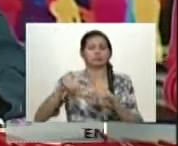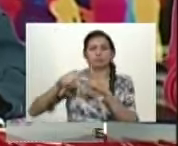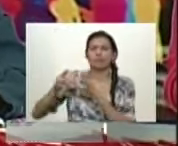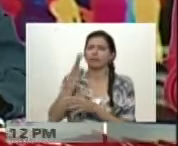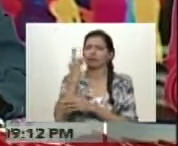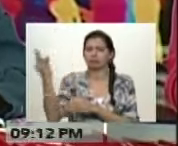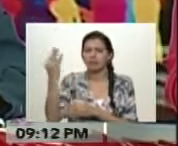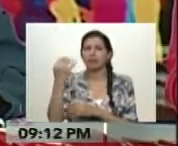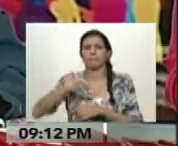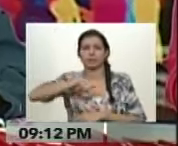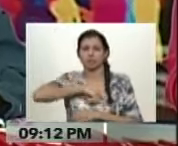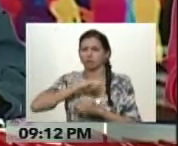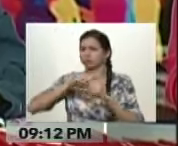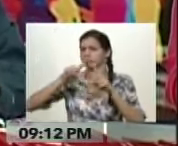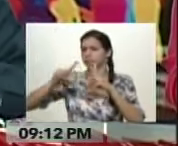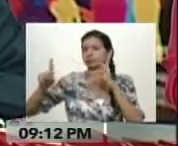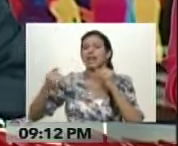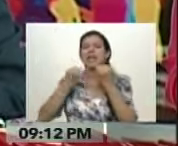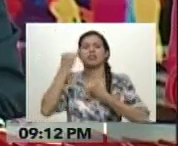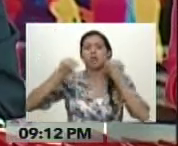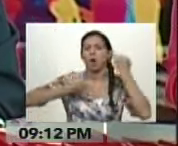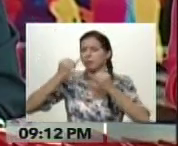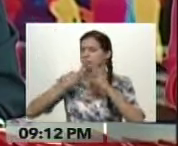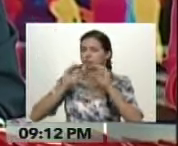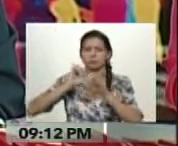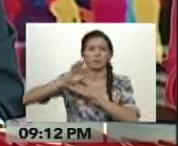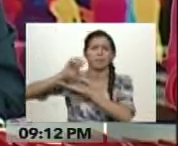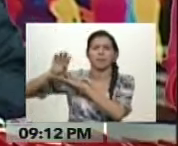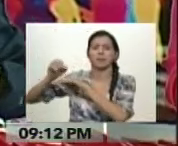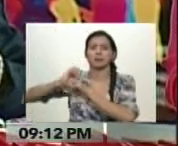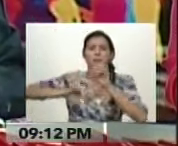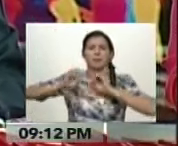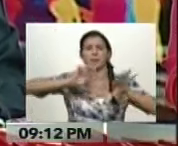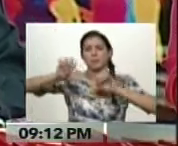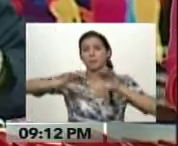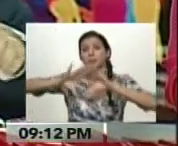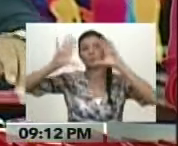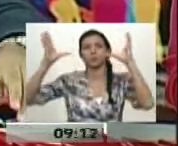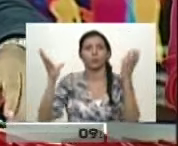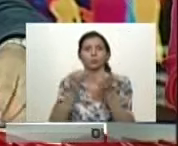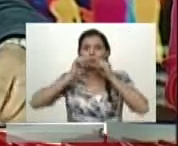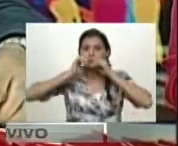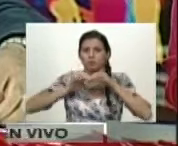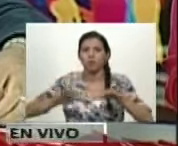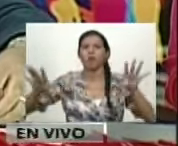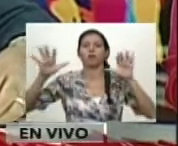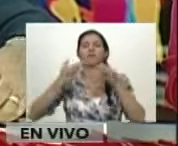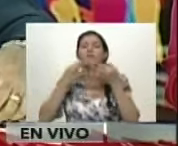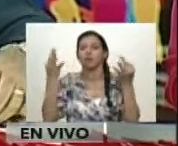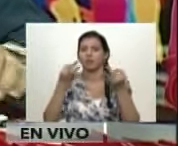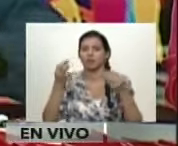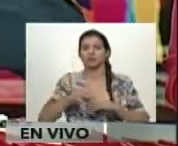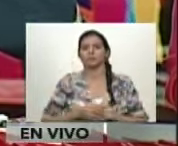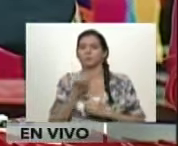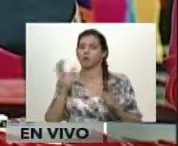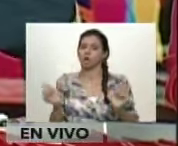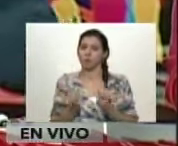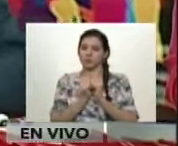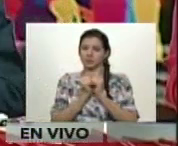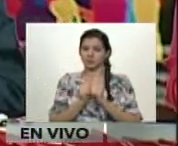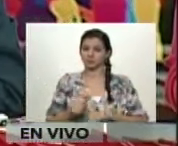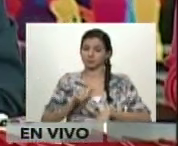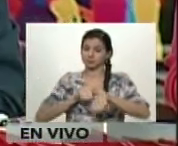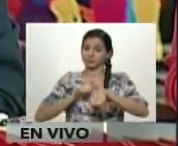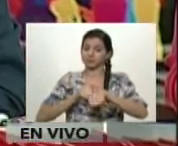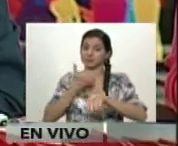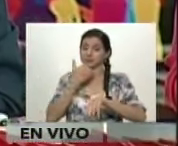español. ¿Qué podemos hacer, verdad? Es una maravilla realmente. Bueno, compañero, creo que